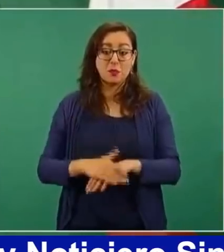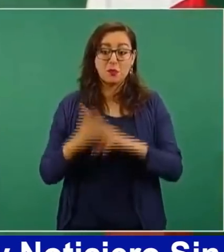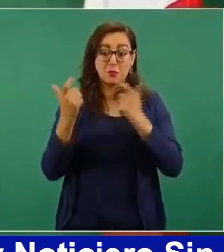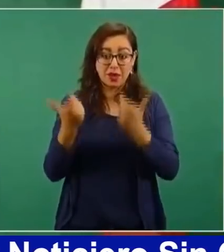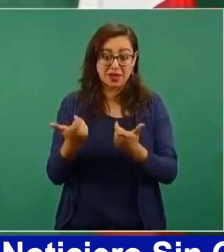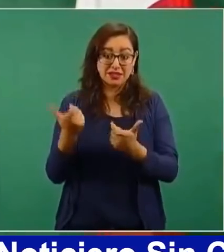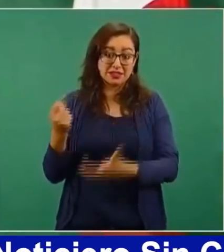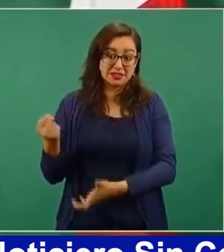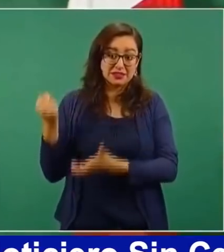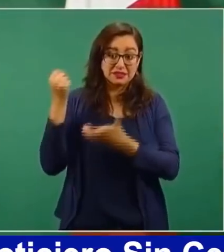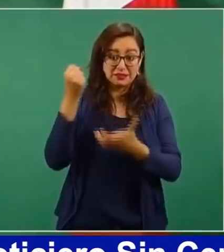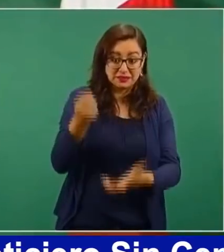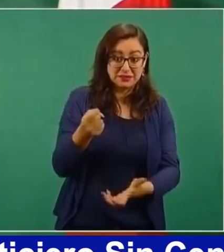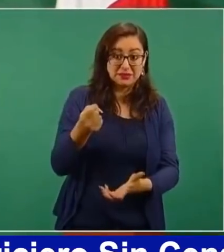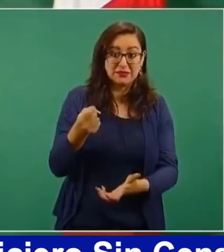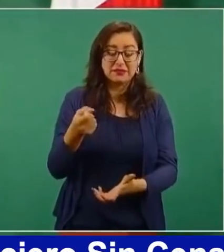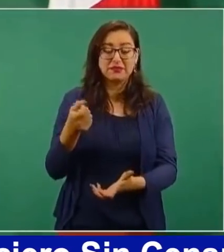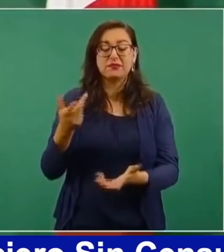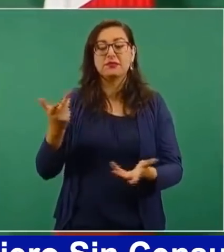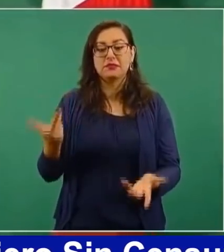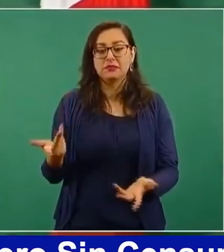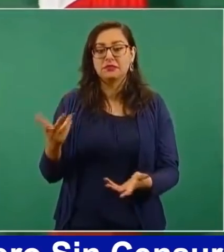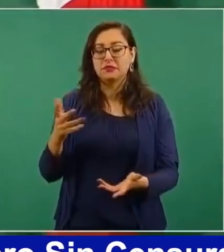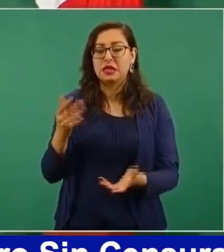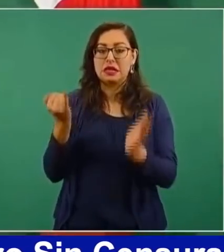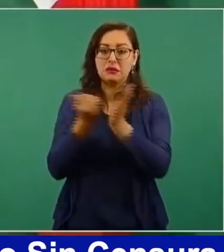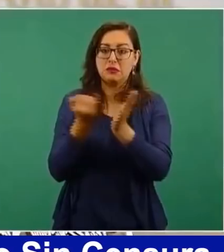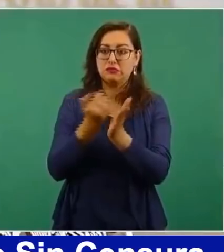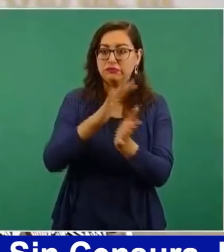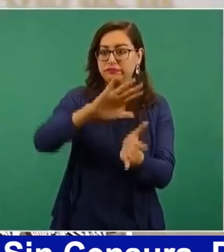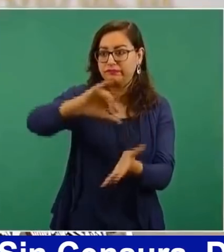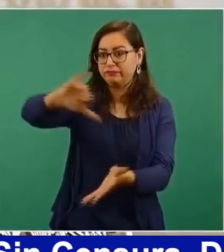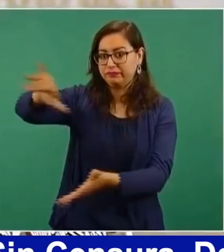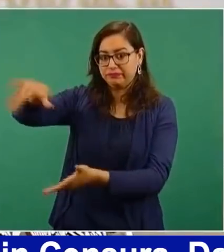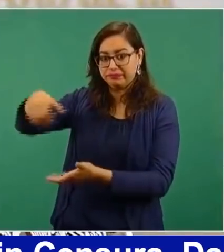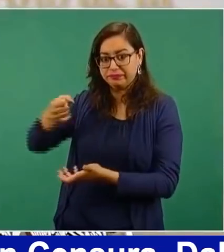Va a necesitar de destinar dinero del presupuesto.